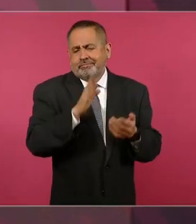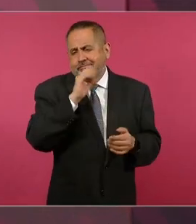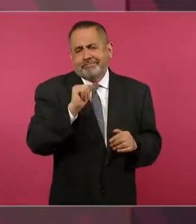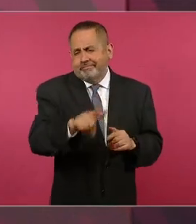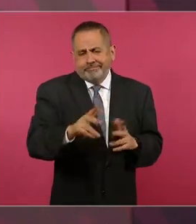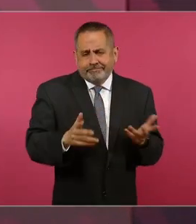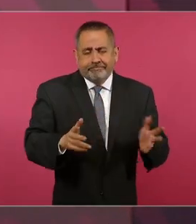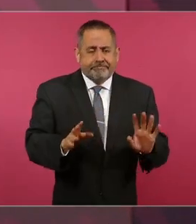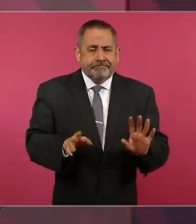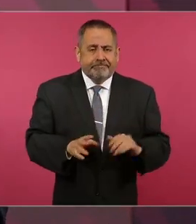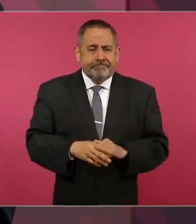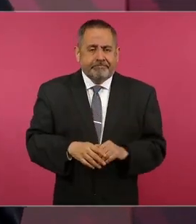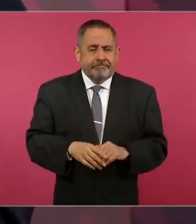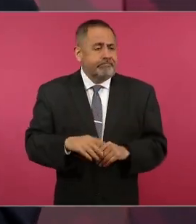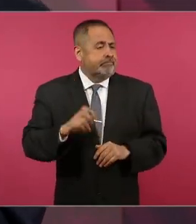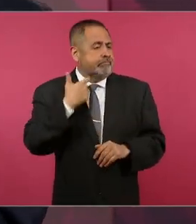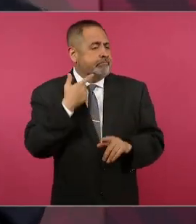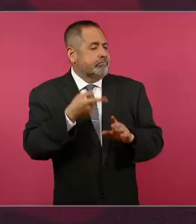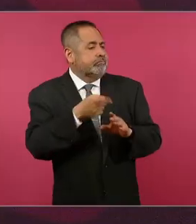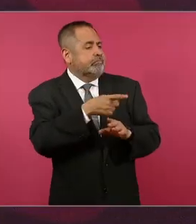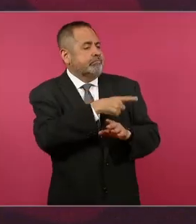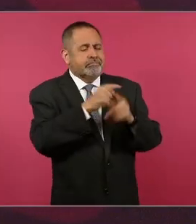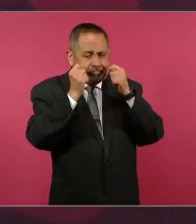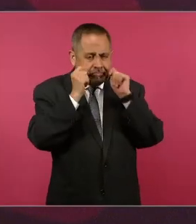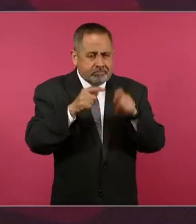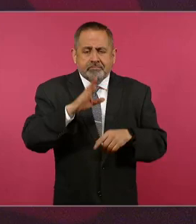tenga el antecedente que tenga